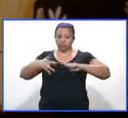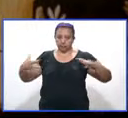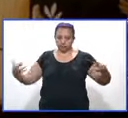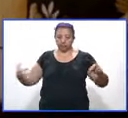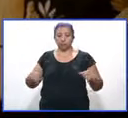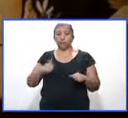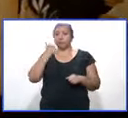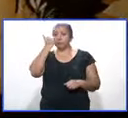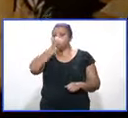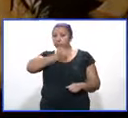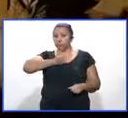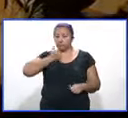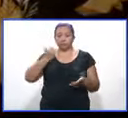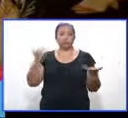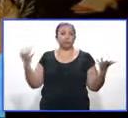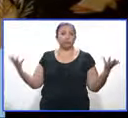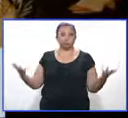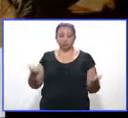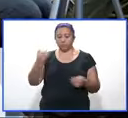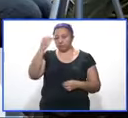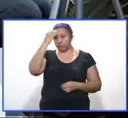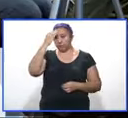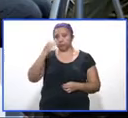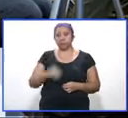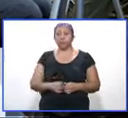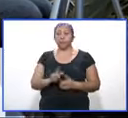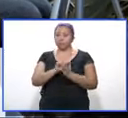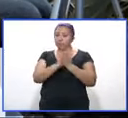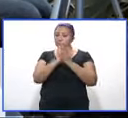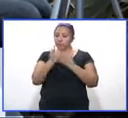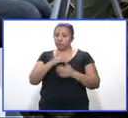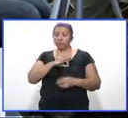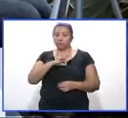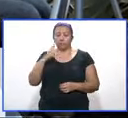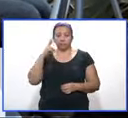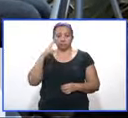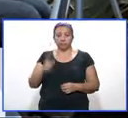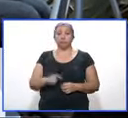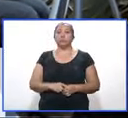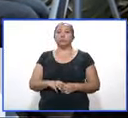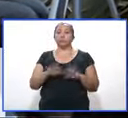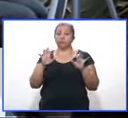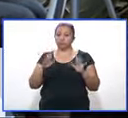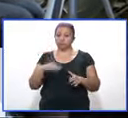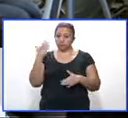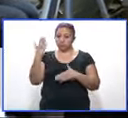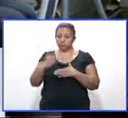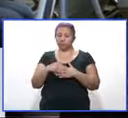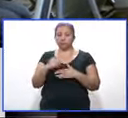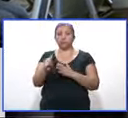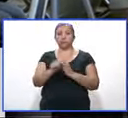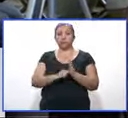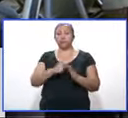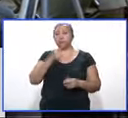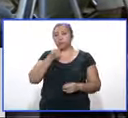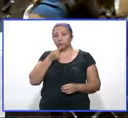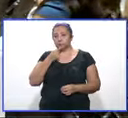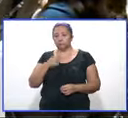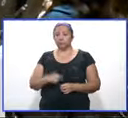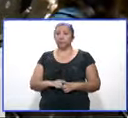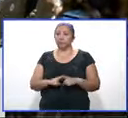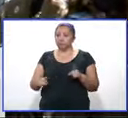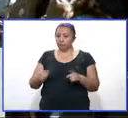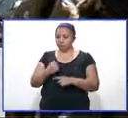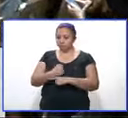el alumno para construir conocimiento. Con los libros, que podrán descargarse en formato digital el próximo mes, los infantes afrontarán